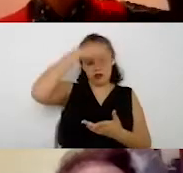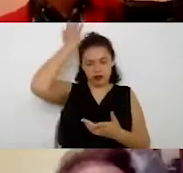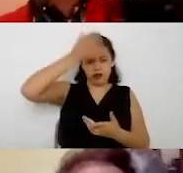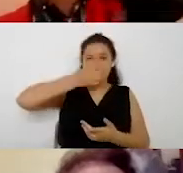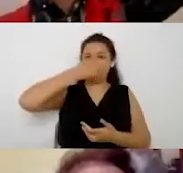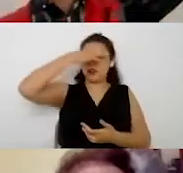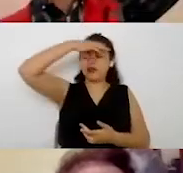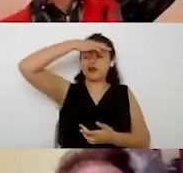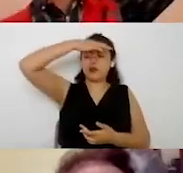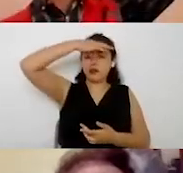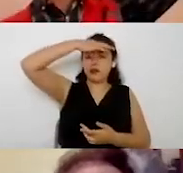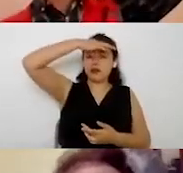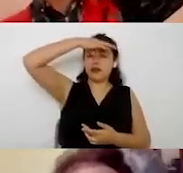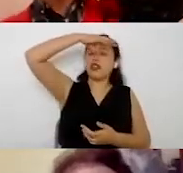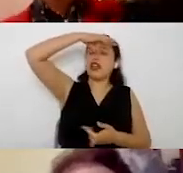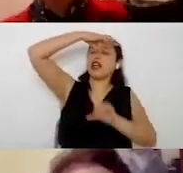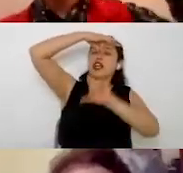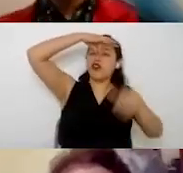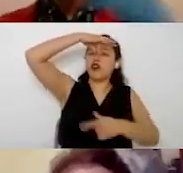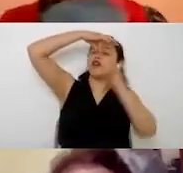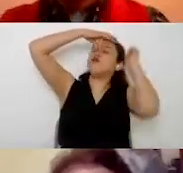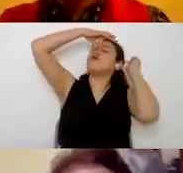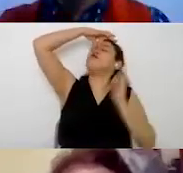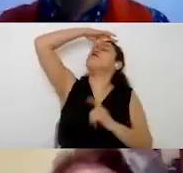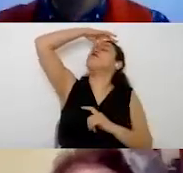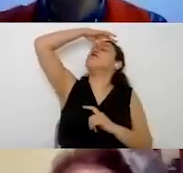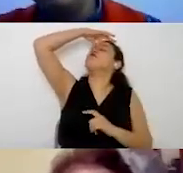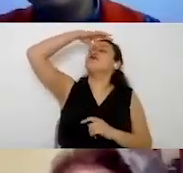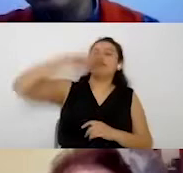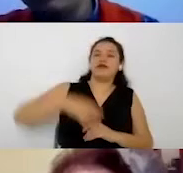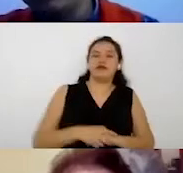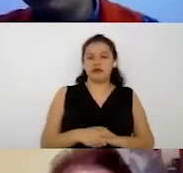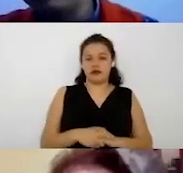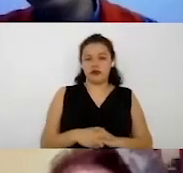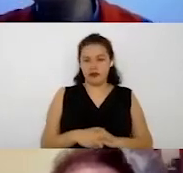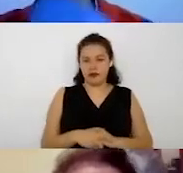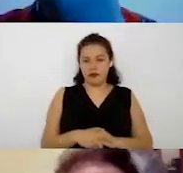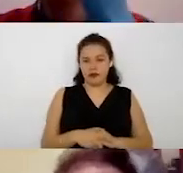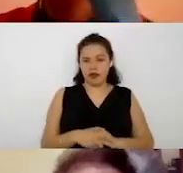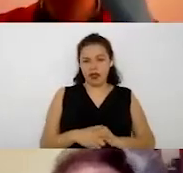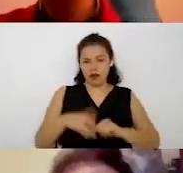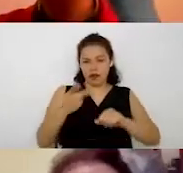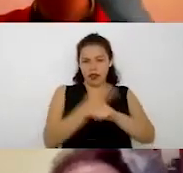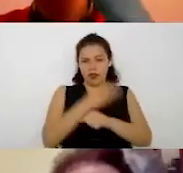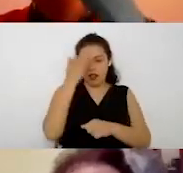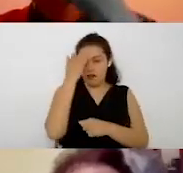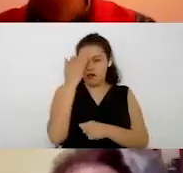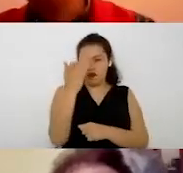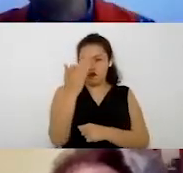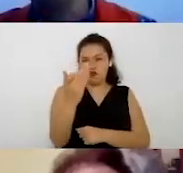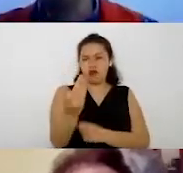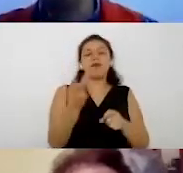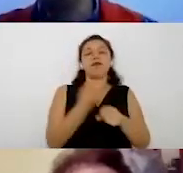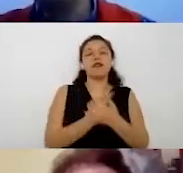presiónate e inclínate hacia atrás, ¿no? Pero, ¿qué pasaba si esa persona permanecía mucho tiempo en esa posición?